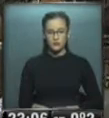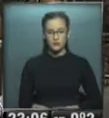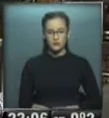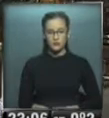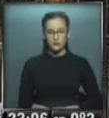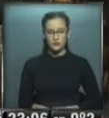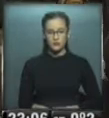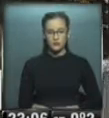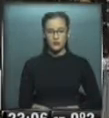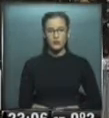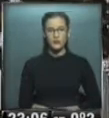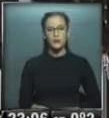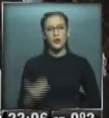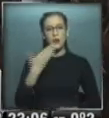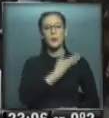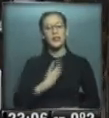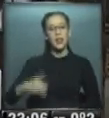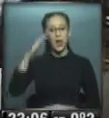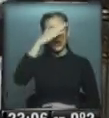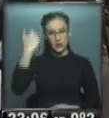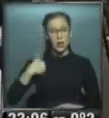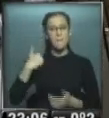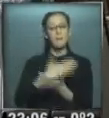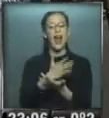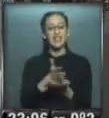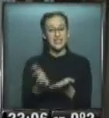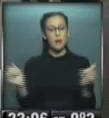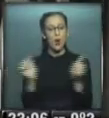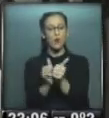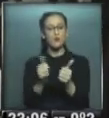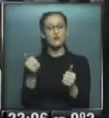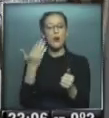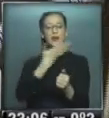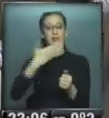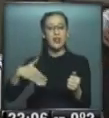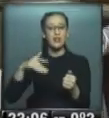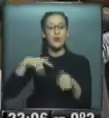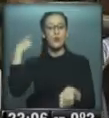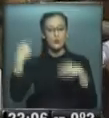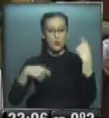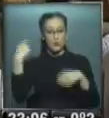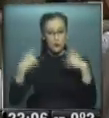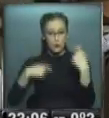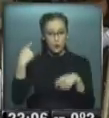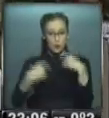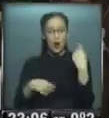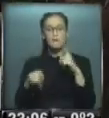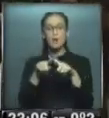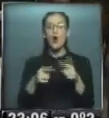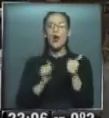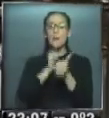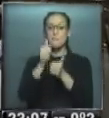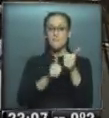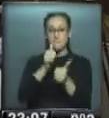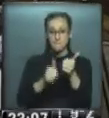La presidenta Cristina Fernández participó junto a su par uruguayo José Mujica de la ceremonia de bautismo del buque Francisco de la empresa Buquebus.